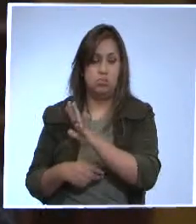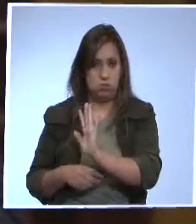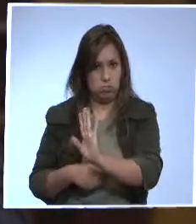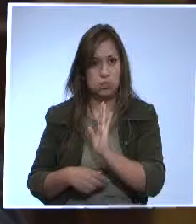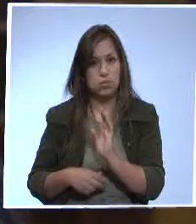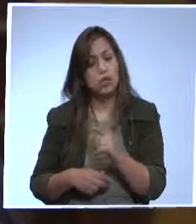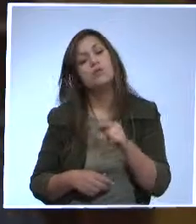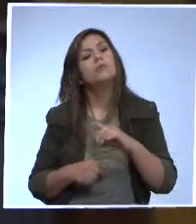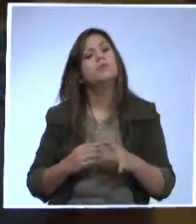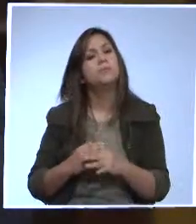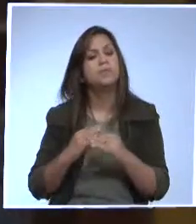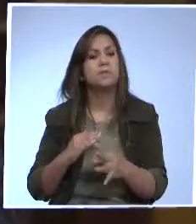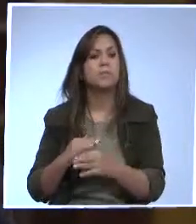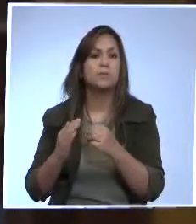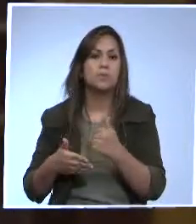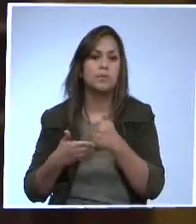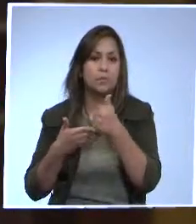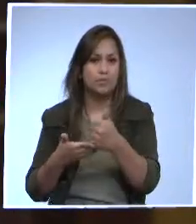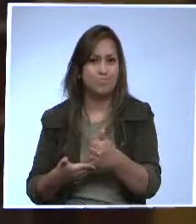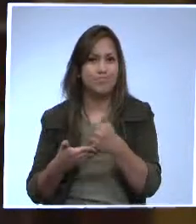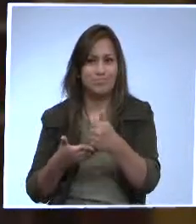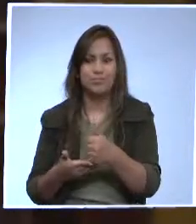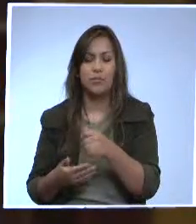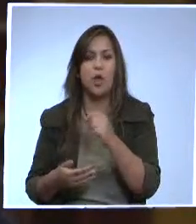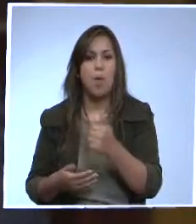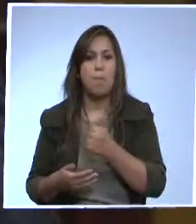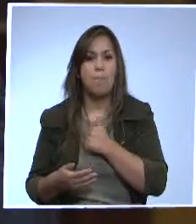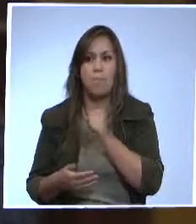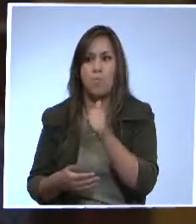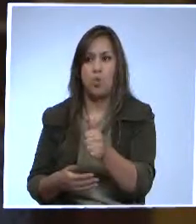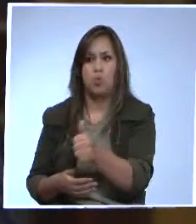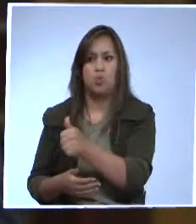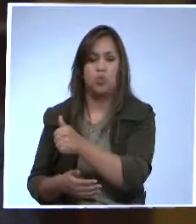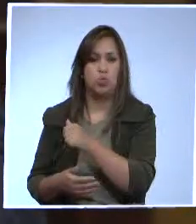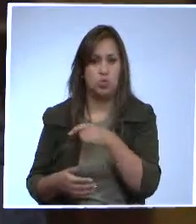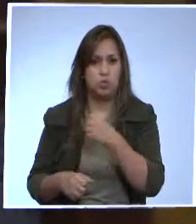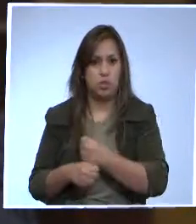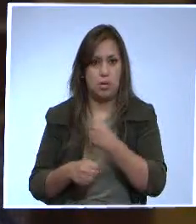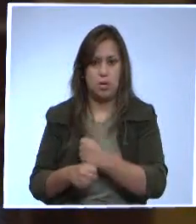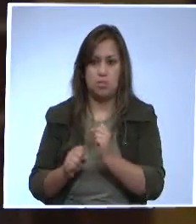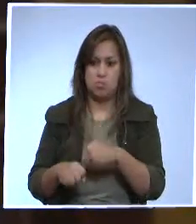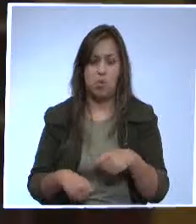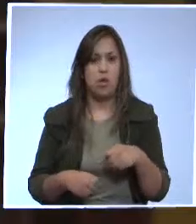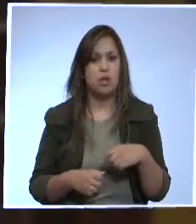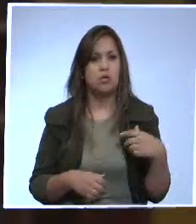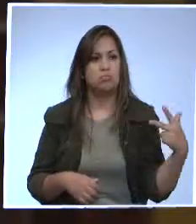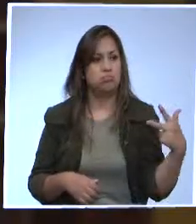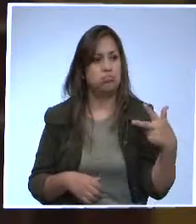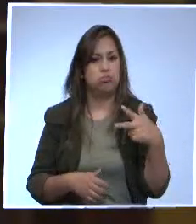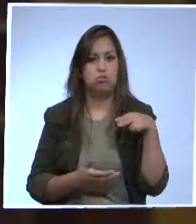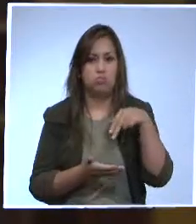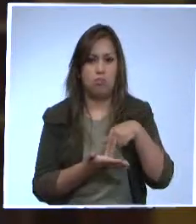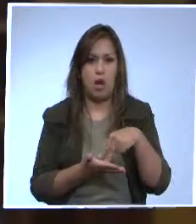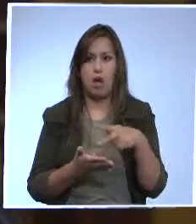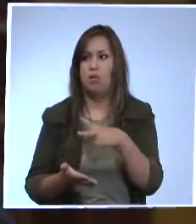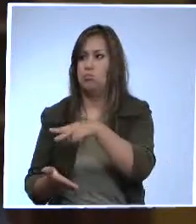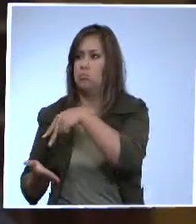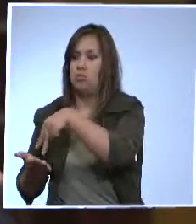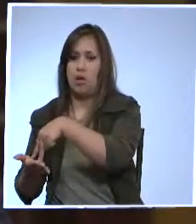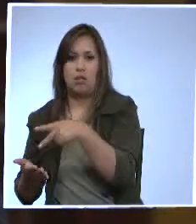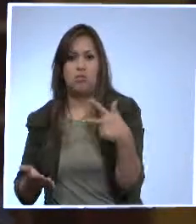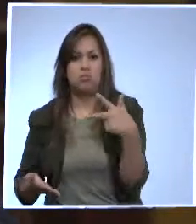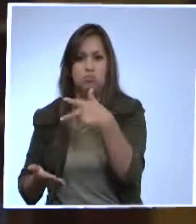quieren dar esta contribución para que sus propios trabajadores tengan paradas cómodas y puedan trasladarse debidamente hacia la zona del aeropuerto así